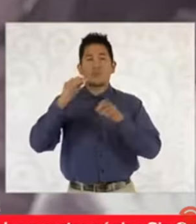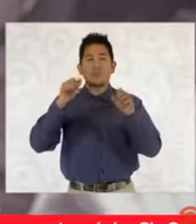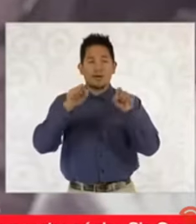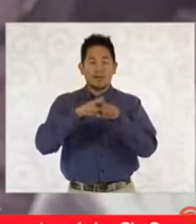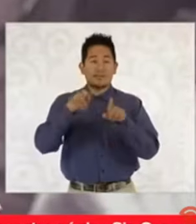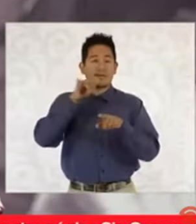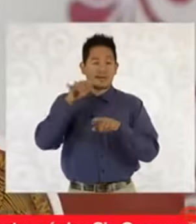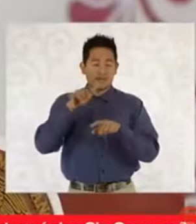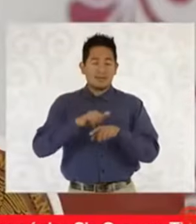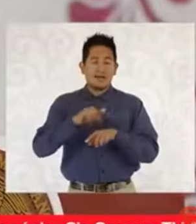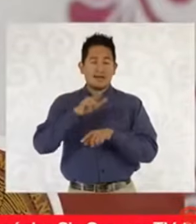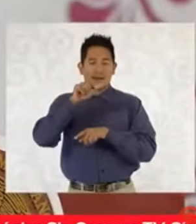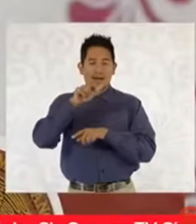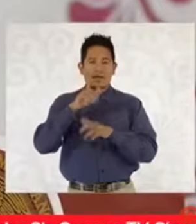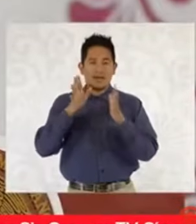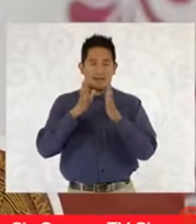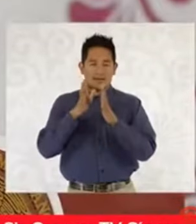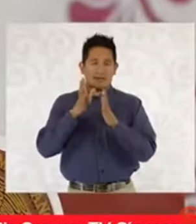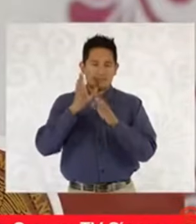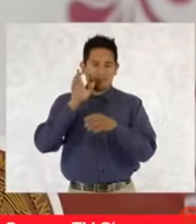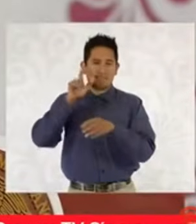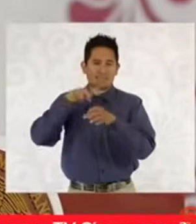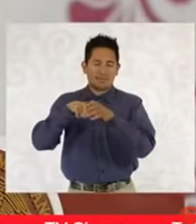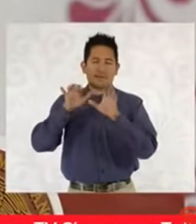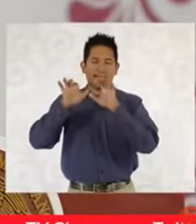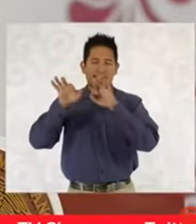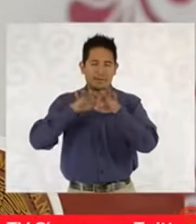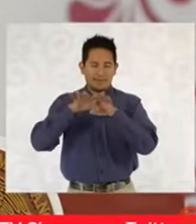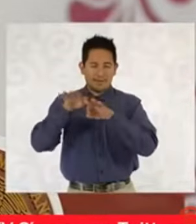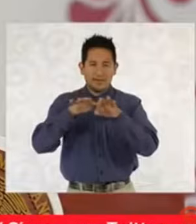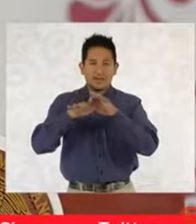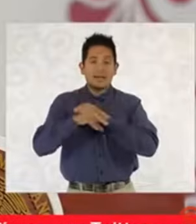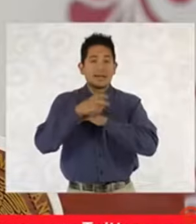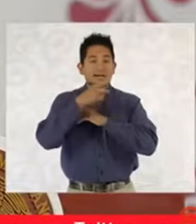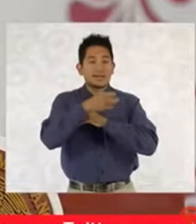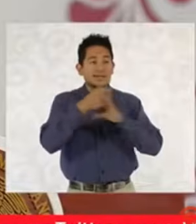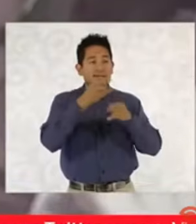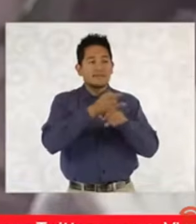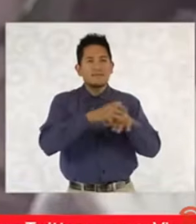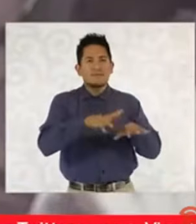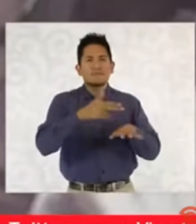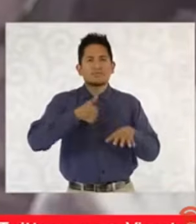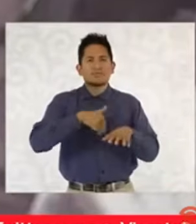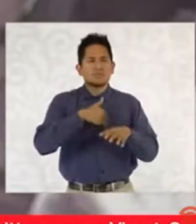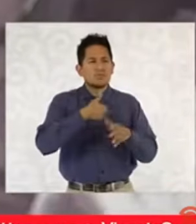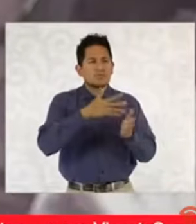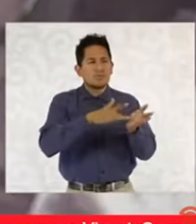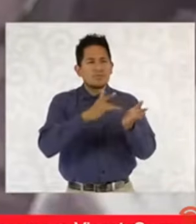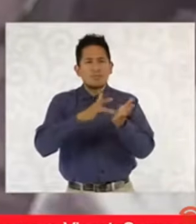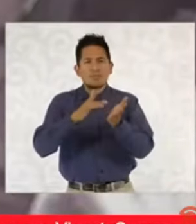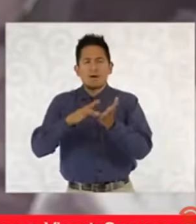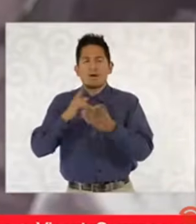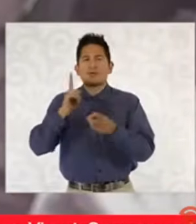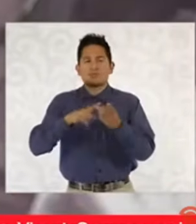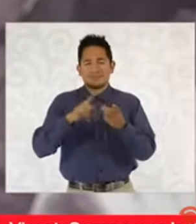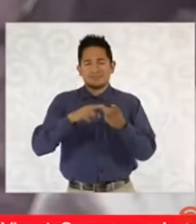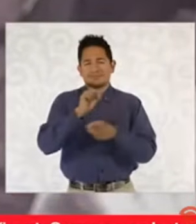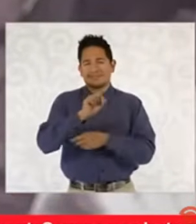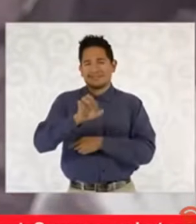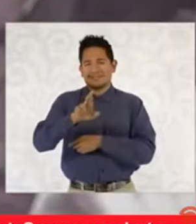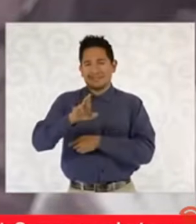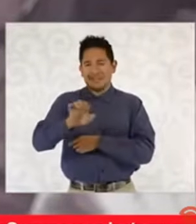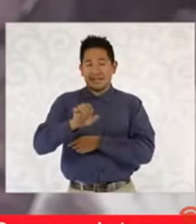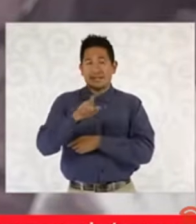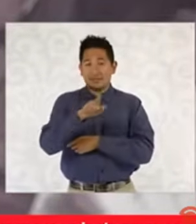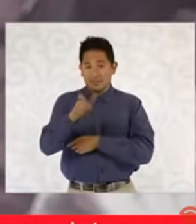los documentos, gran parte del archivo, nos lo facilitó el archivo histórico de la Secretaría de Relaciones Exteriores. Si ustedes